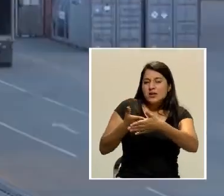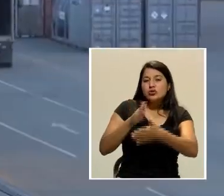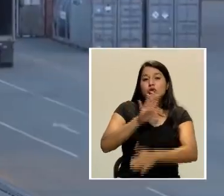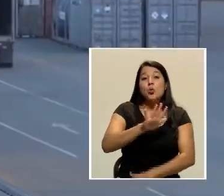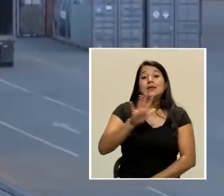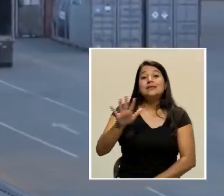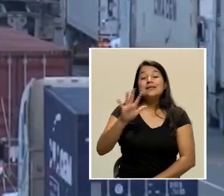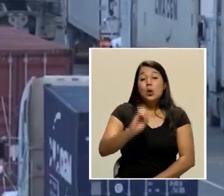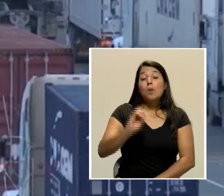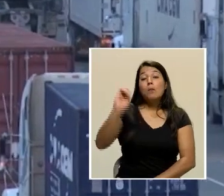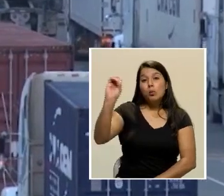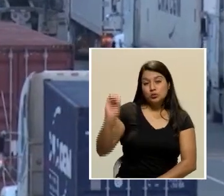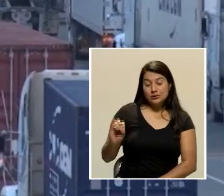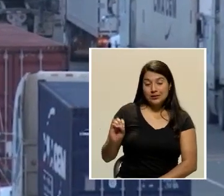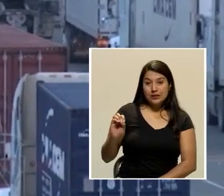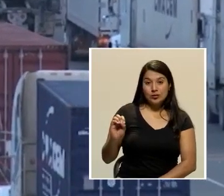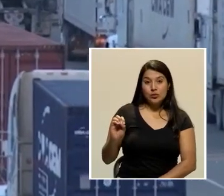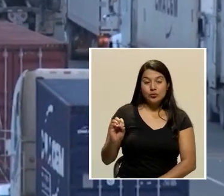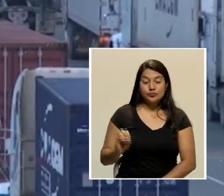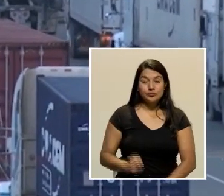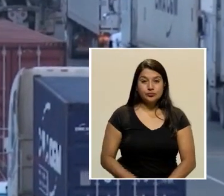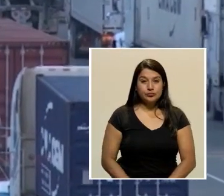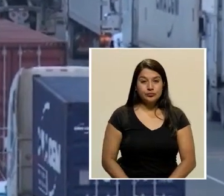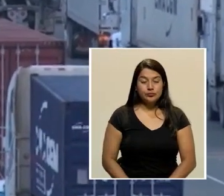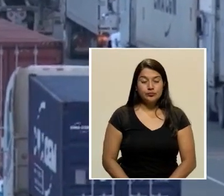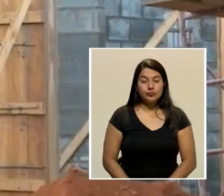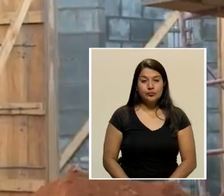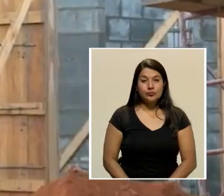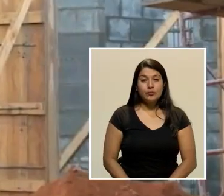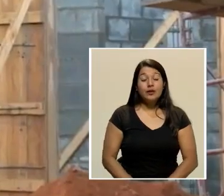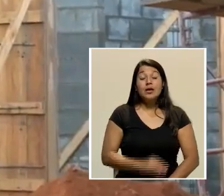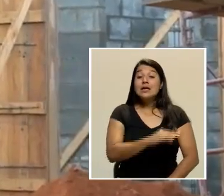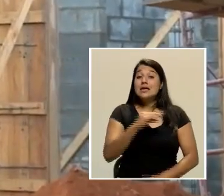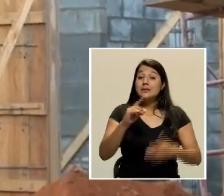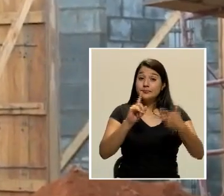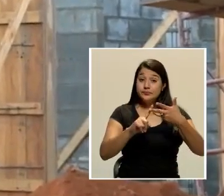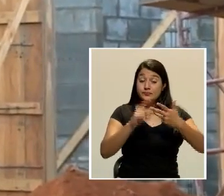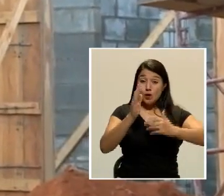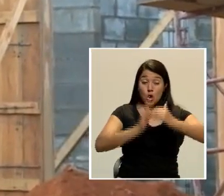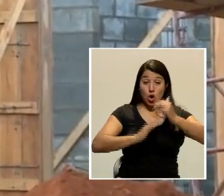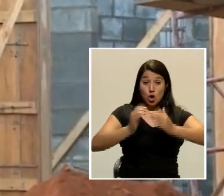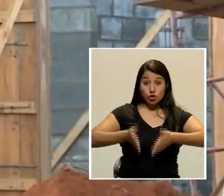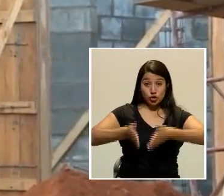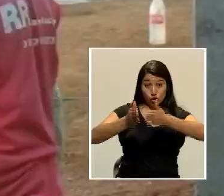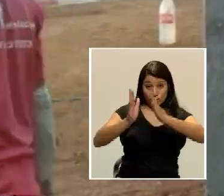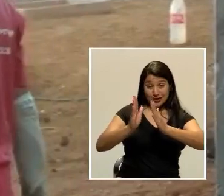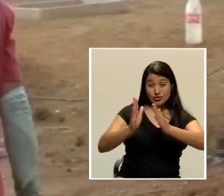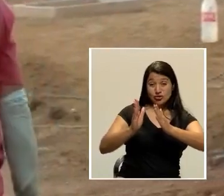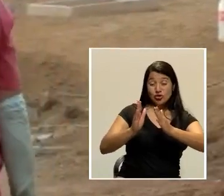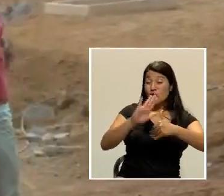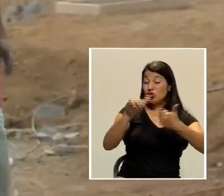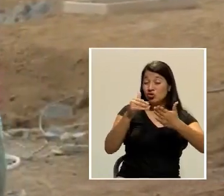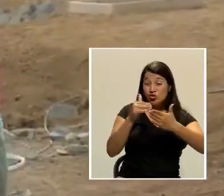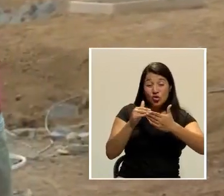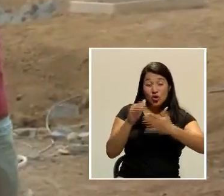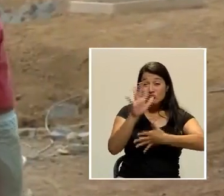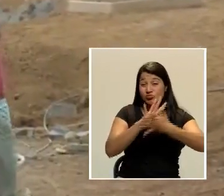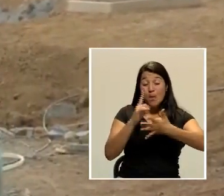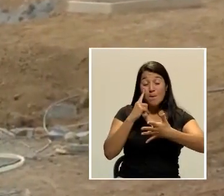las personas que trabajan en actividades asociadas a los hoteles y restaurantes se vio afectada por esta crisis, mientras que en